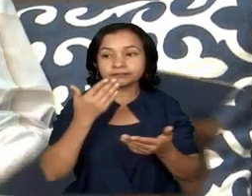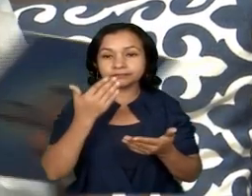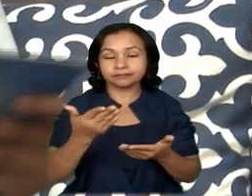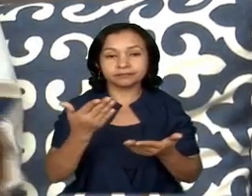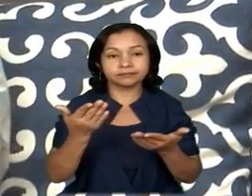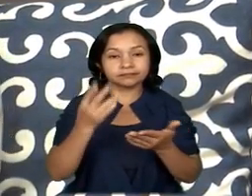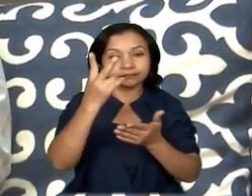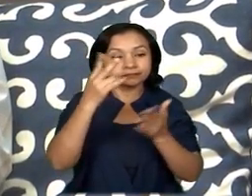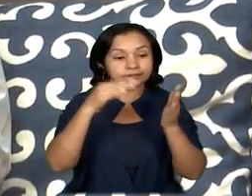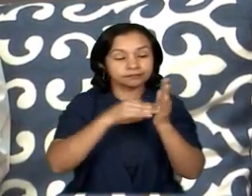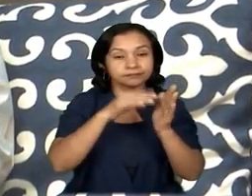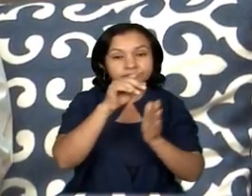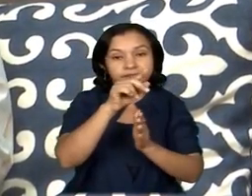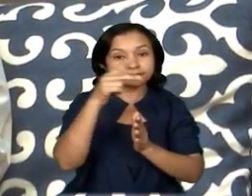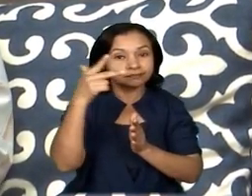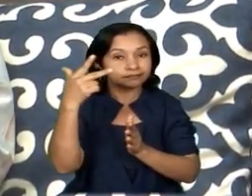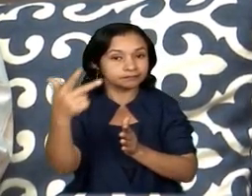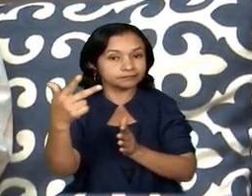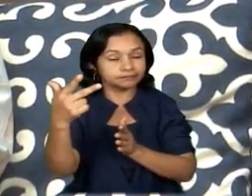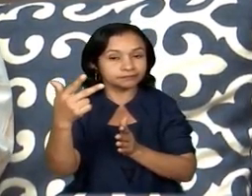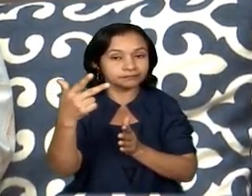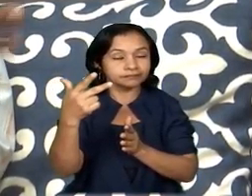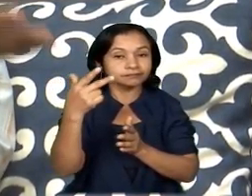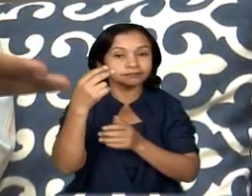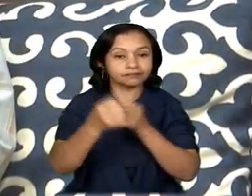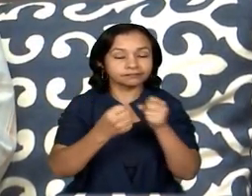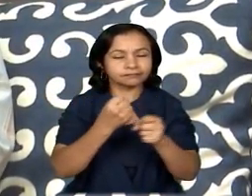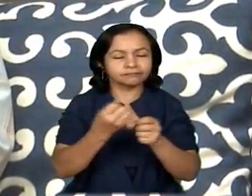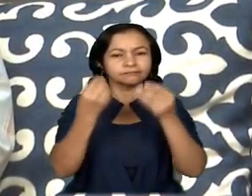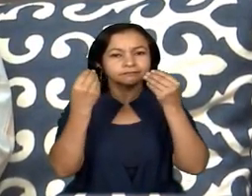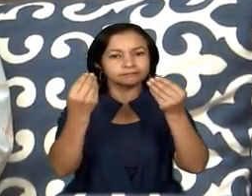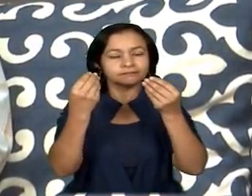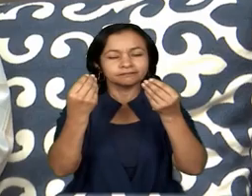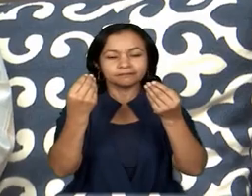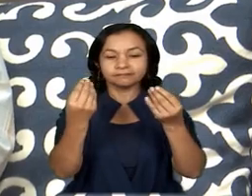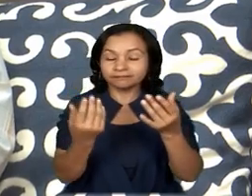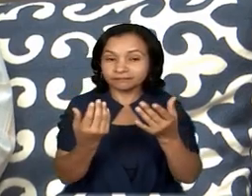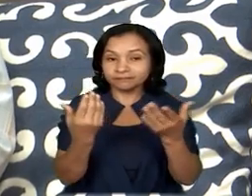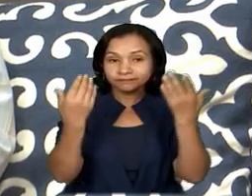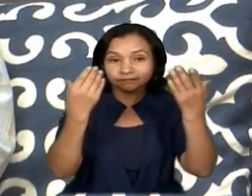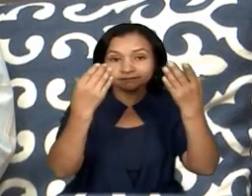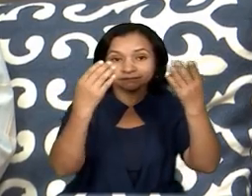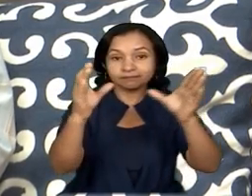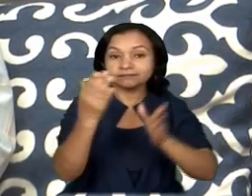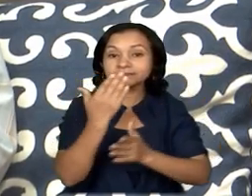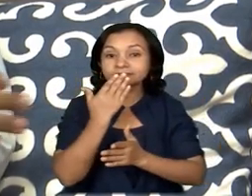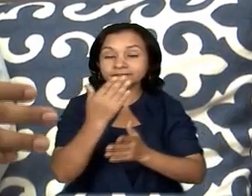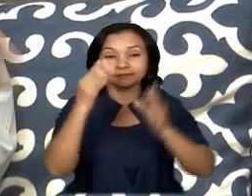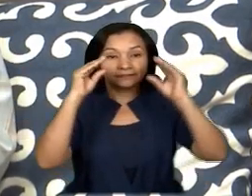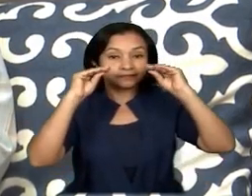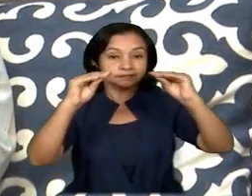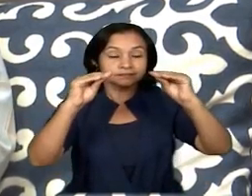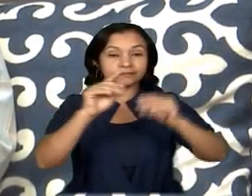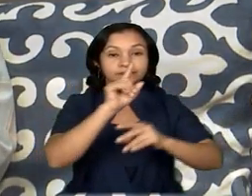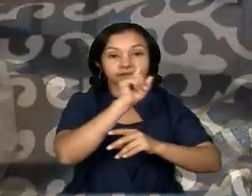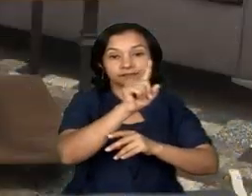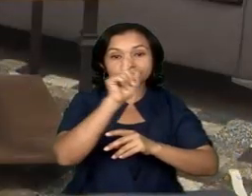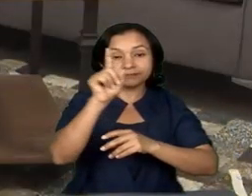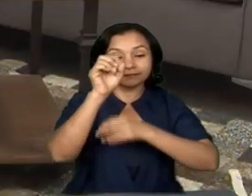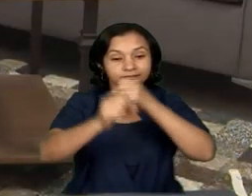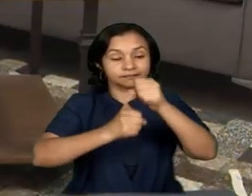que 2018 ha sido también un año de mucha cosecha también para el sector de la educación, ya 11 años de trabajo